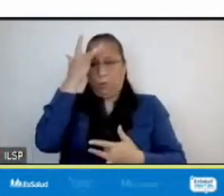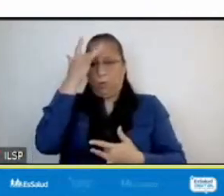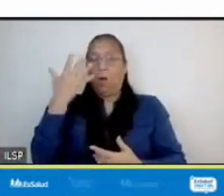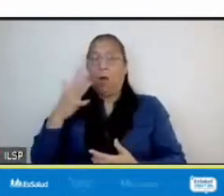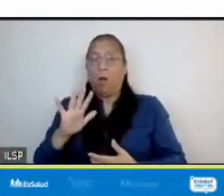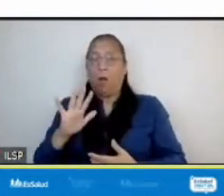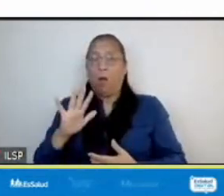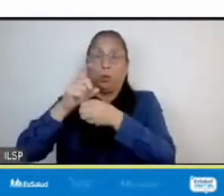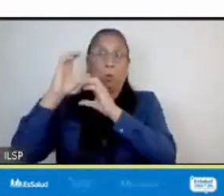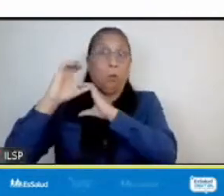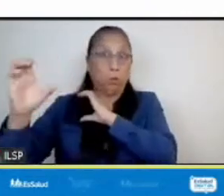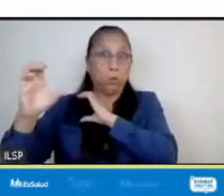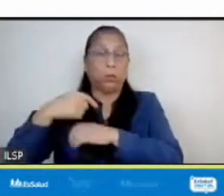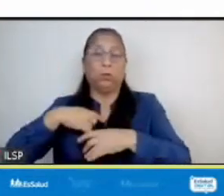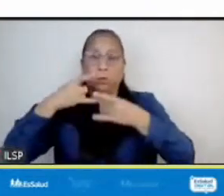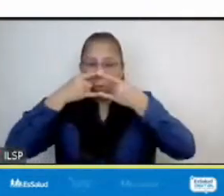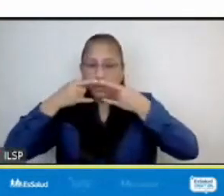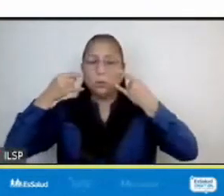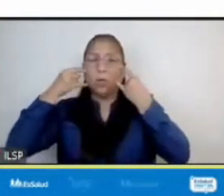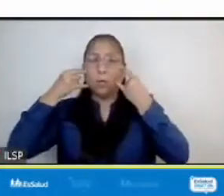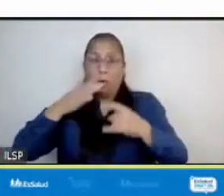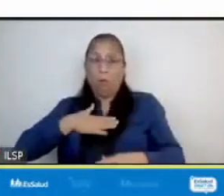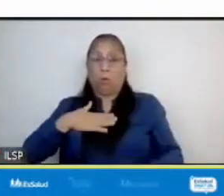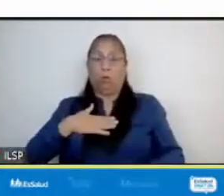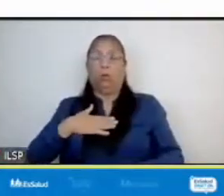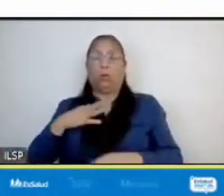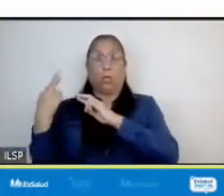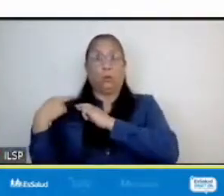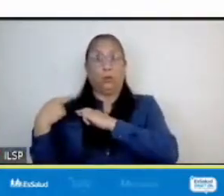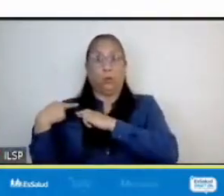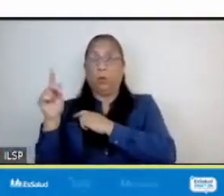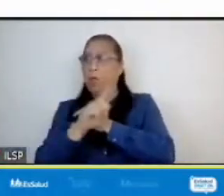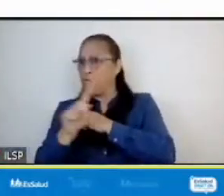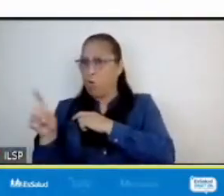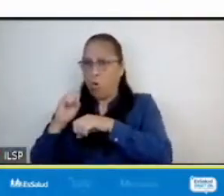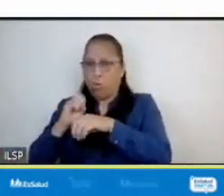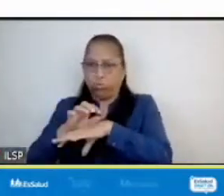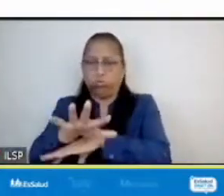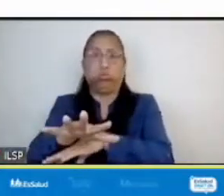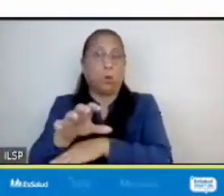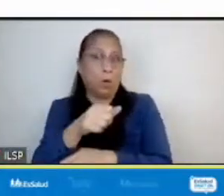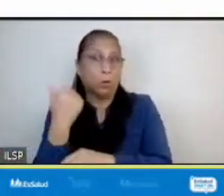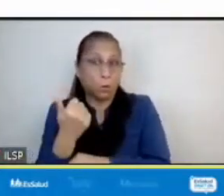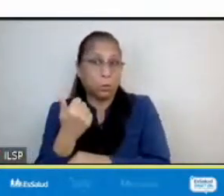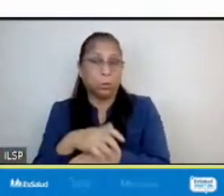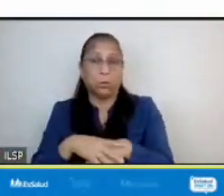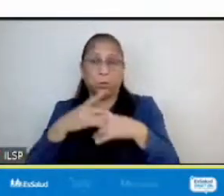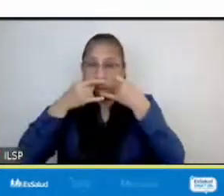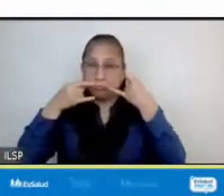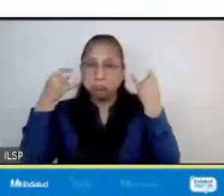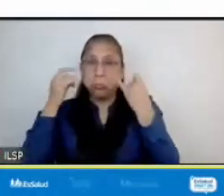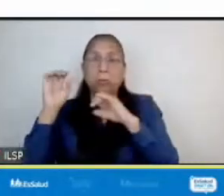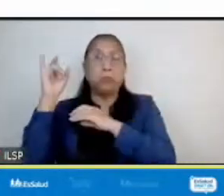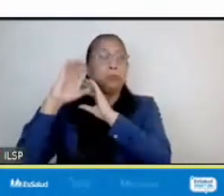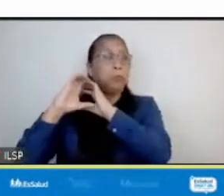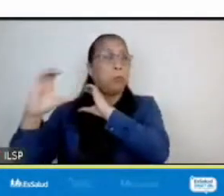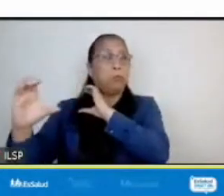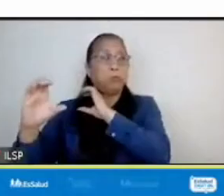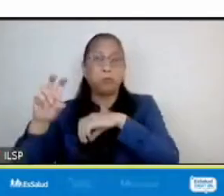usa su mascarilla porque sabe que puede contagiar a otros. Entonces, para no contagiar a otras personas, se coloca esto, usa el transporte público que tenga que